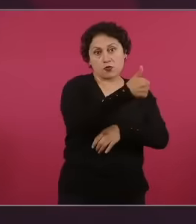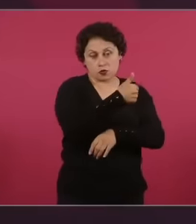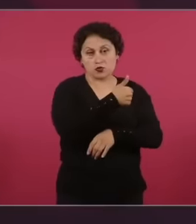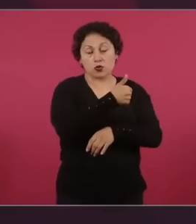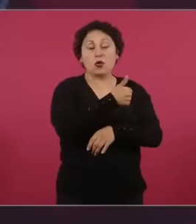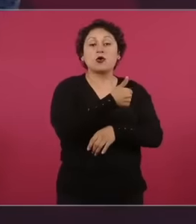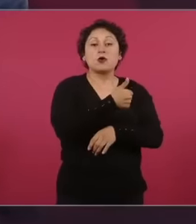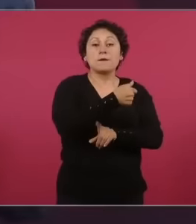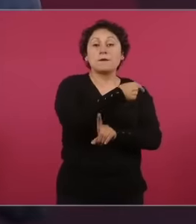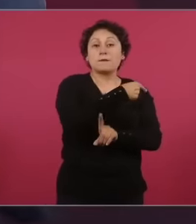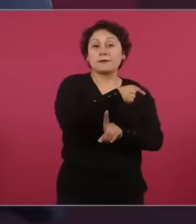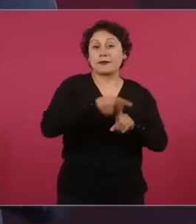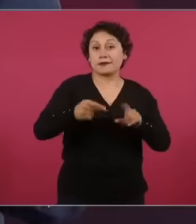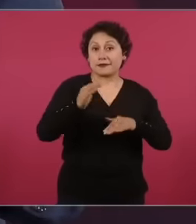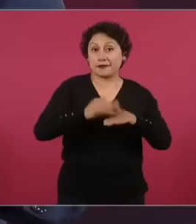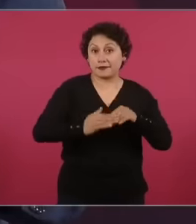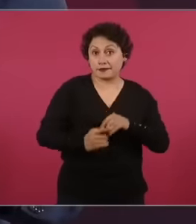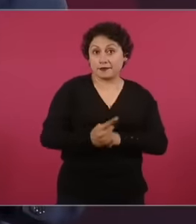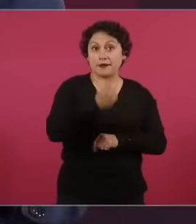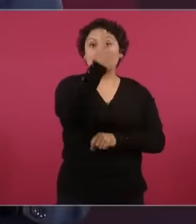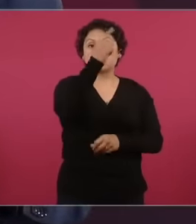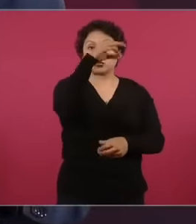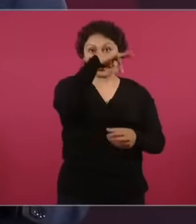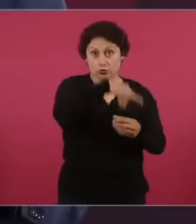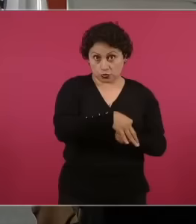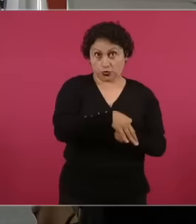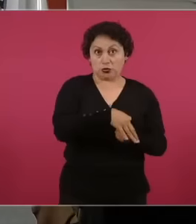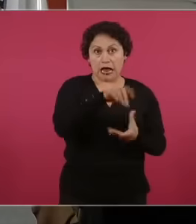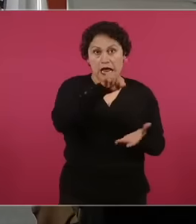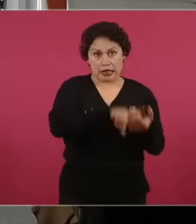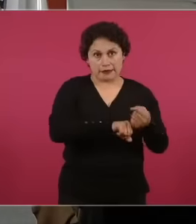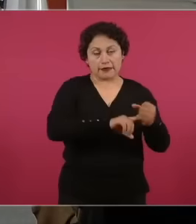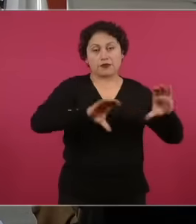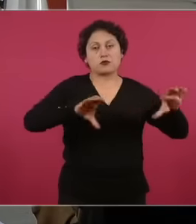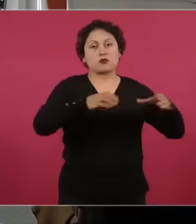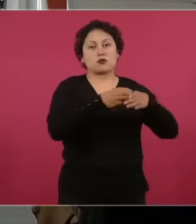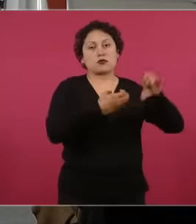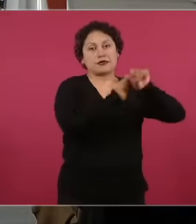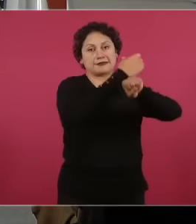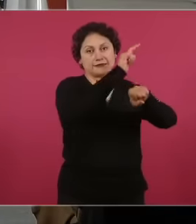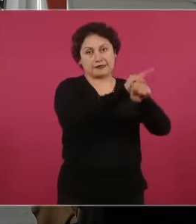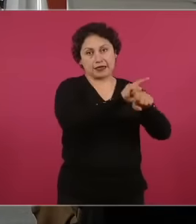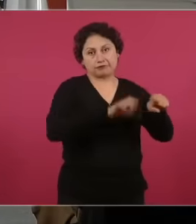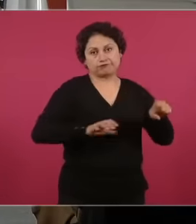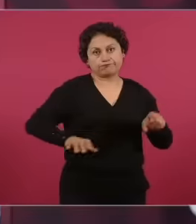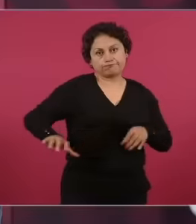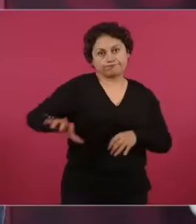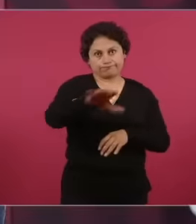de los de aprobación en los congresos locales. O sea,